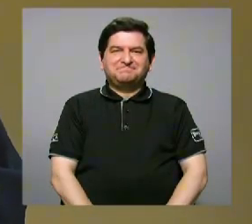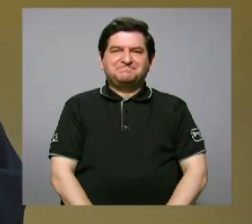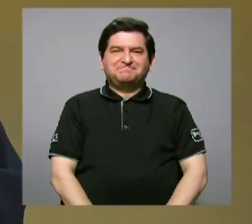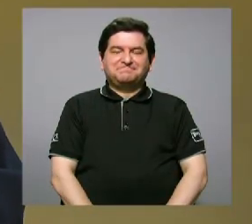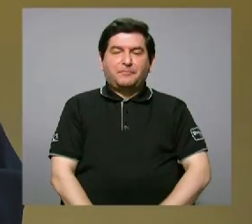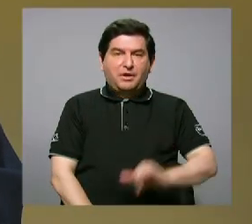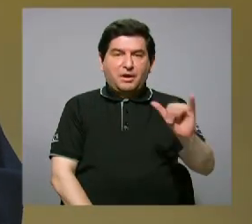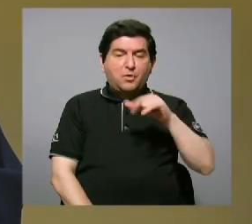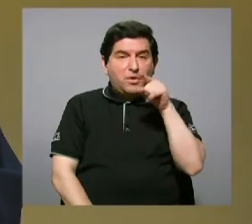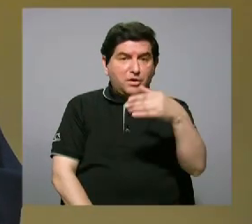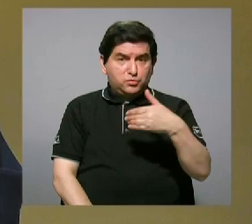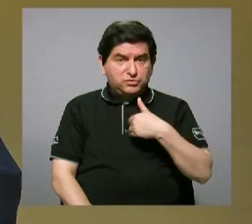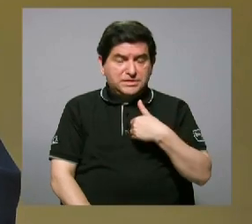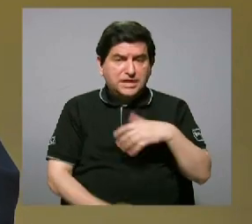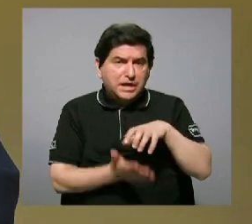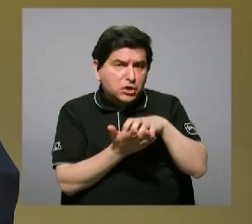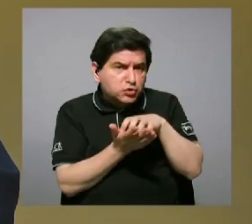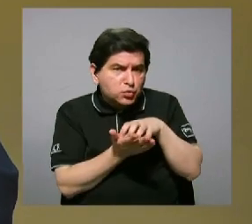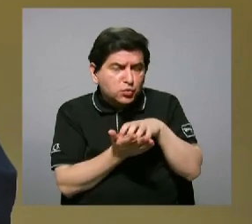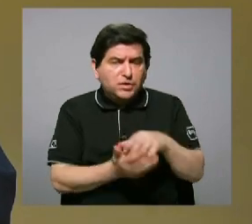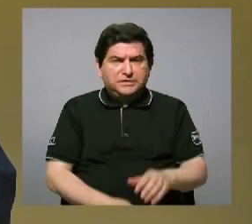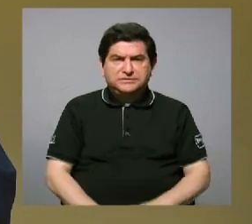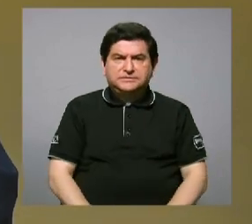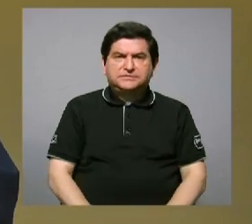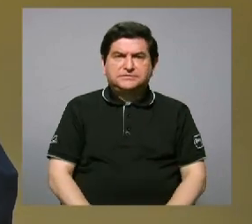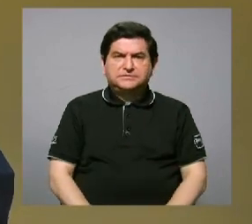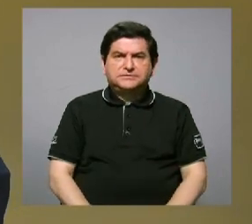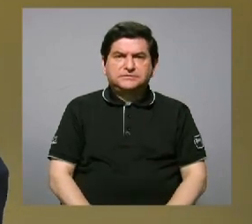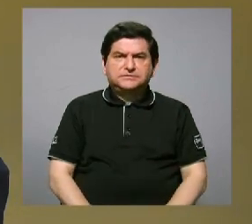también cuando ustedes tienen algunas dudas, algunas cosas,